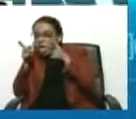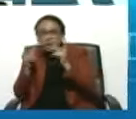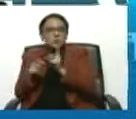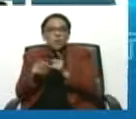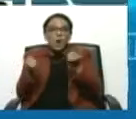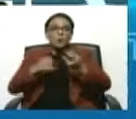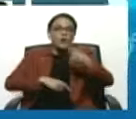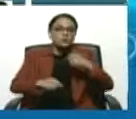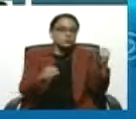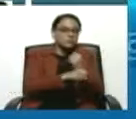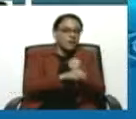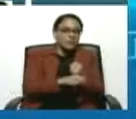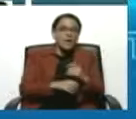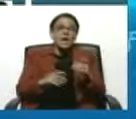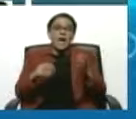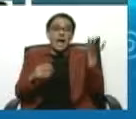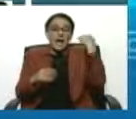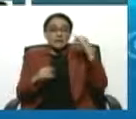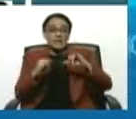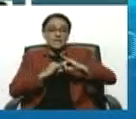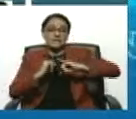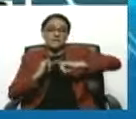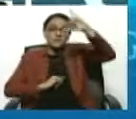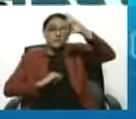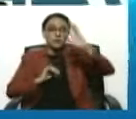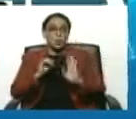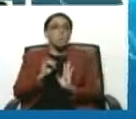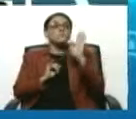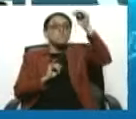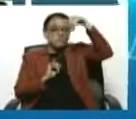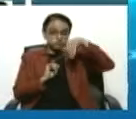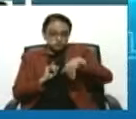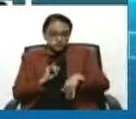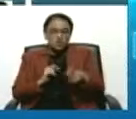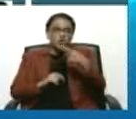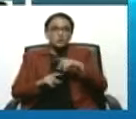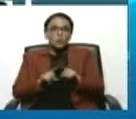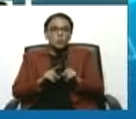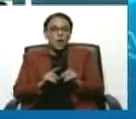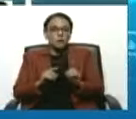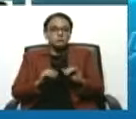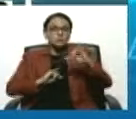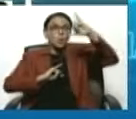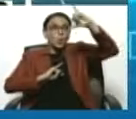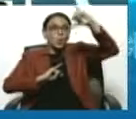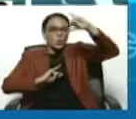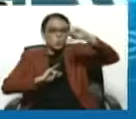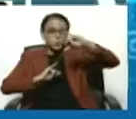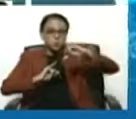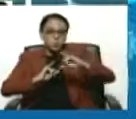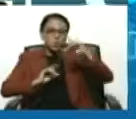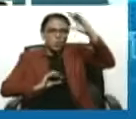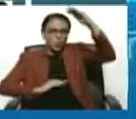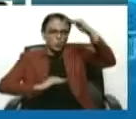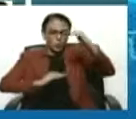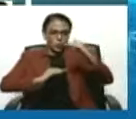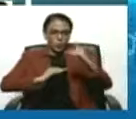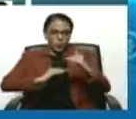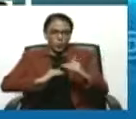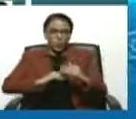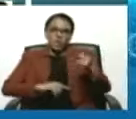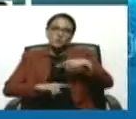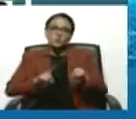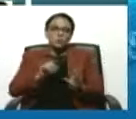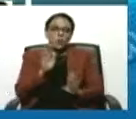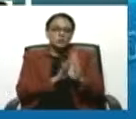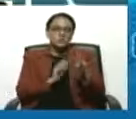Hemos desacelerado la inflación y Venezuela este año está teniendo la cifra de inflación más baja en